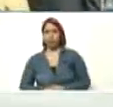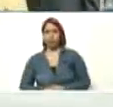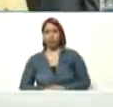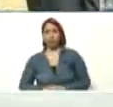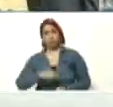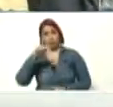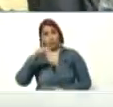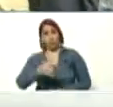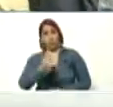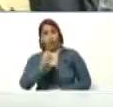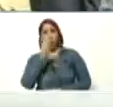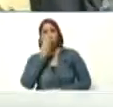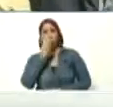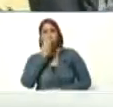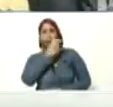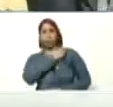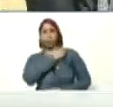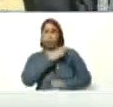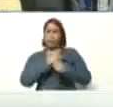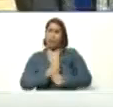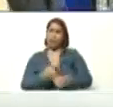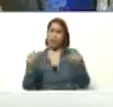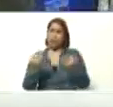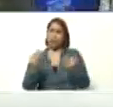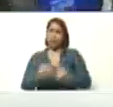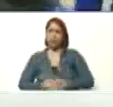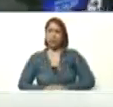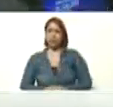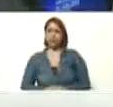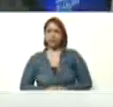aquí está García Carneiro esperándome, como siempre,